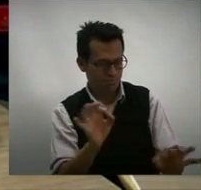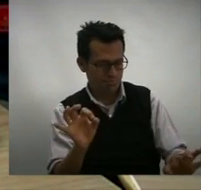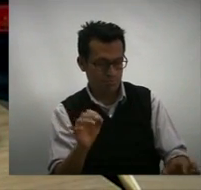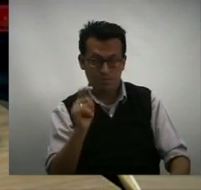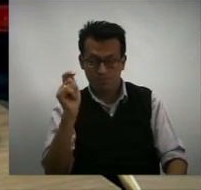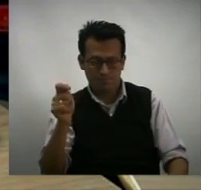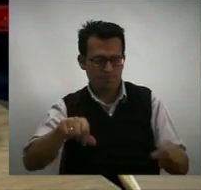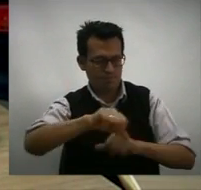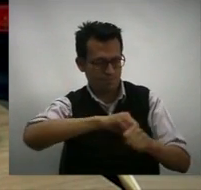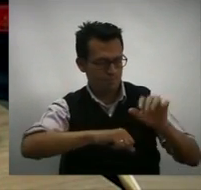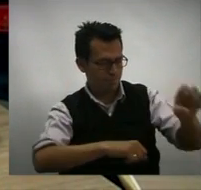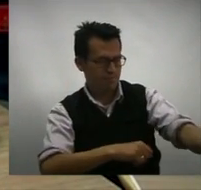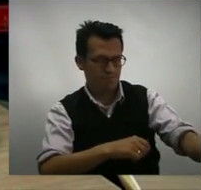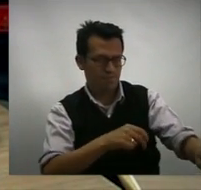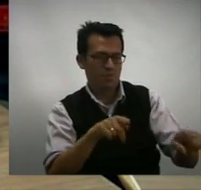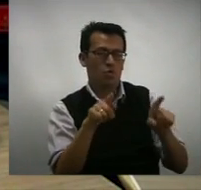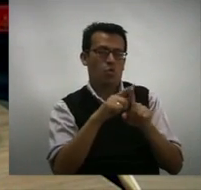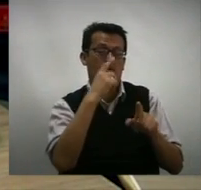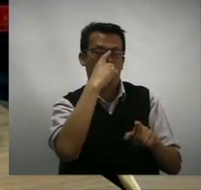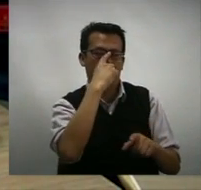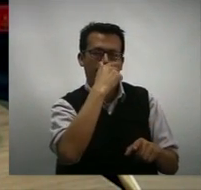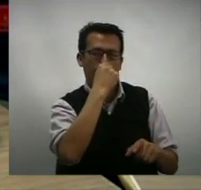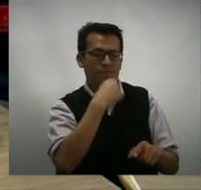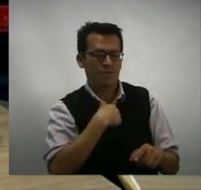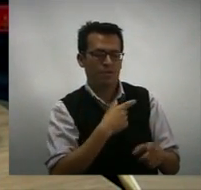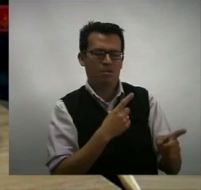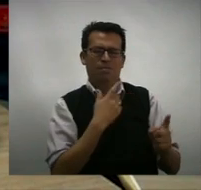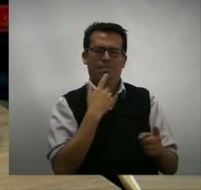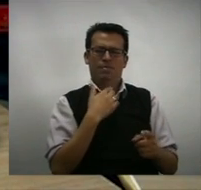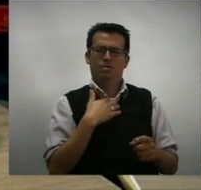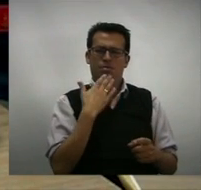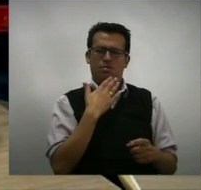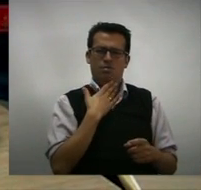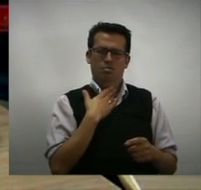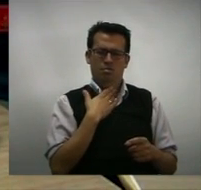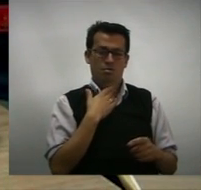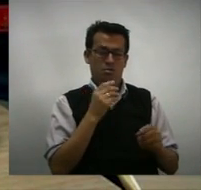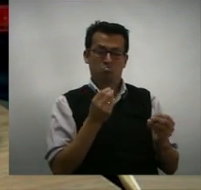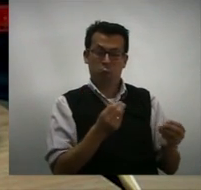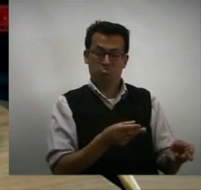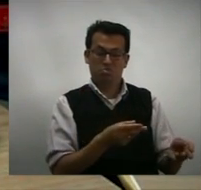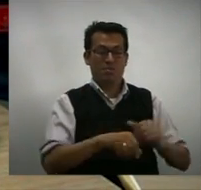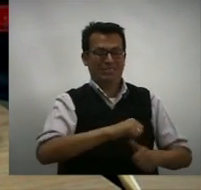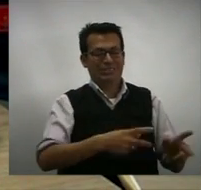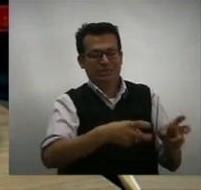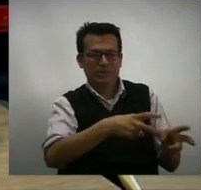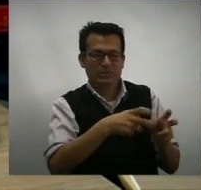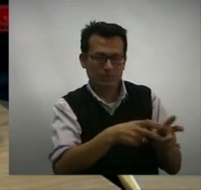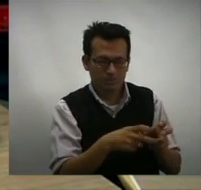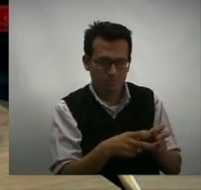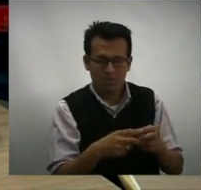la embargan. En síntesis, se satisface al individuo primero para posteriormente explotarlo. La máquina se acopla a los cuerpos